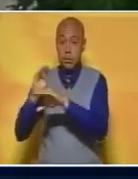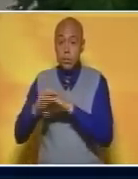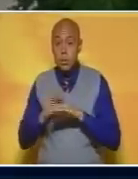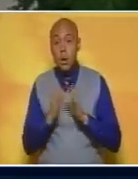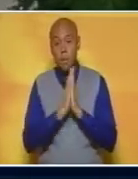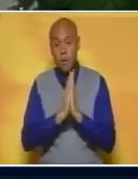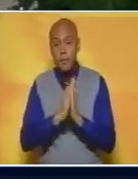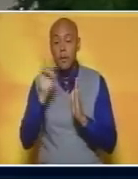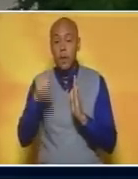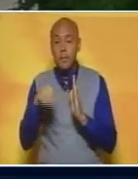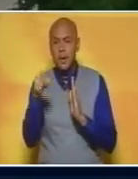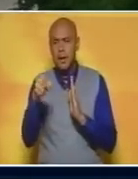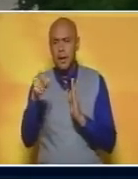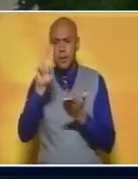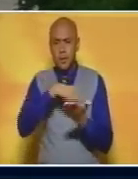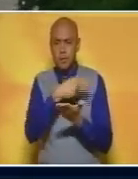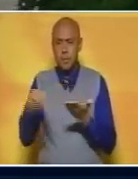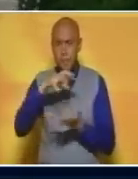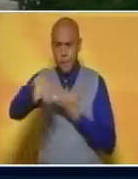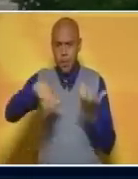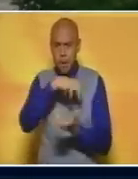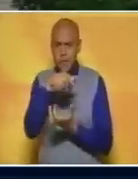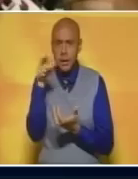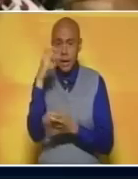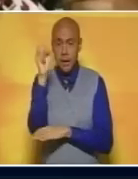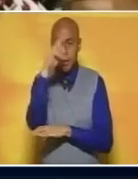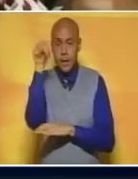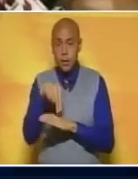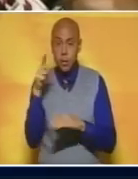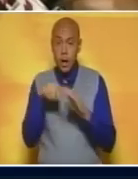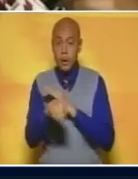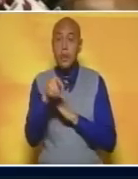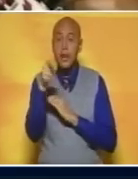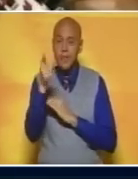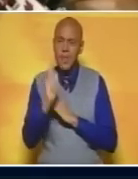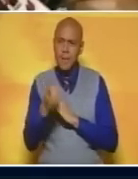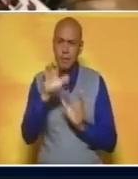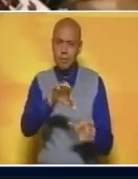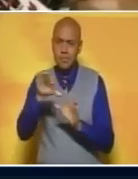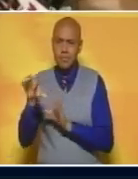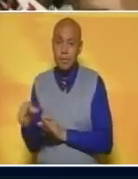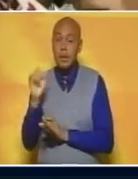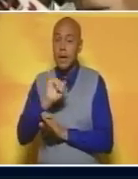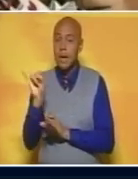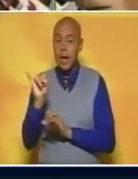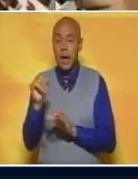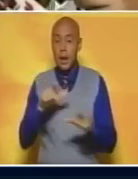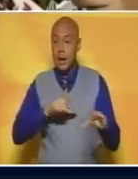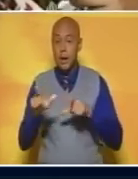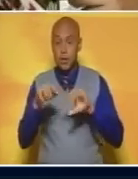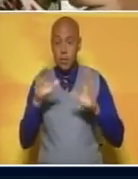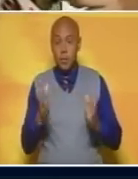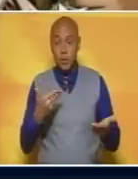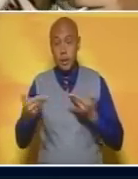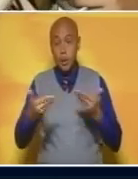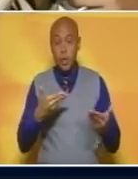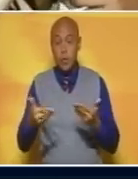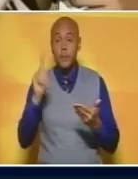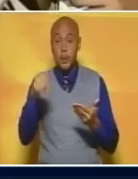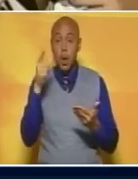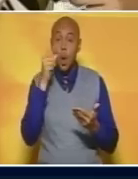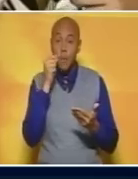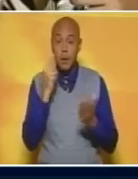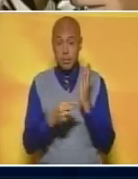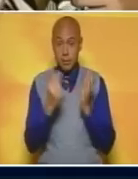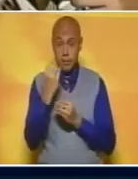a levantar la condición de desacato en la que se encuentra el órgano, asegurando que este tema ha sido discutido en la mesa de diálogo nacional. El